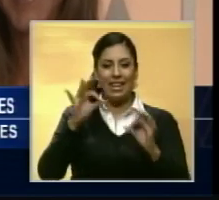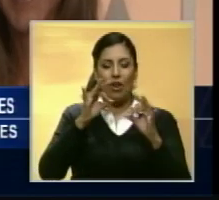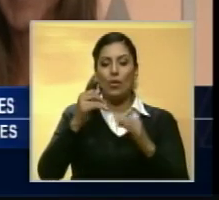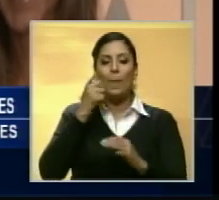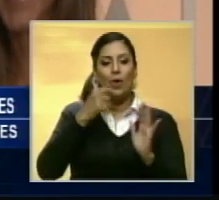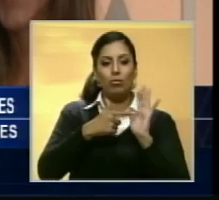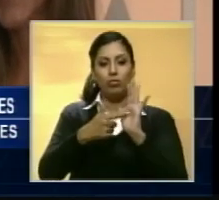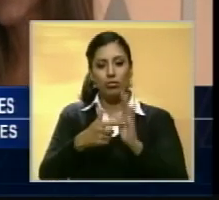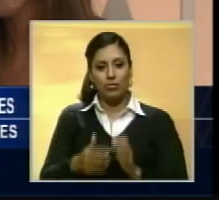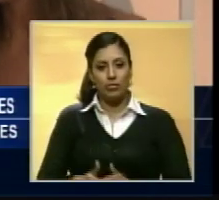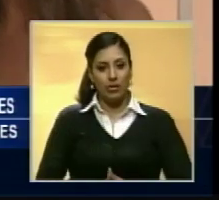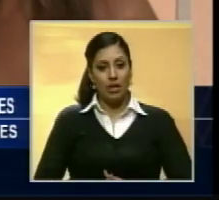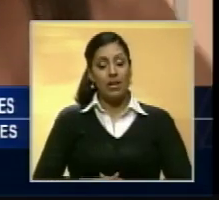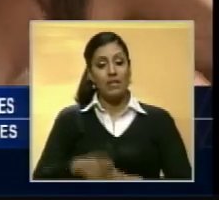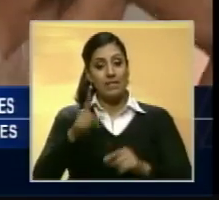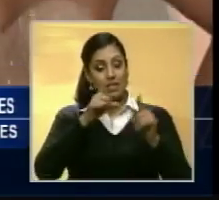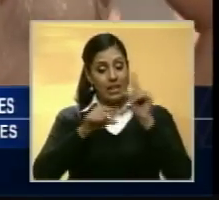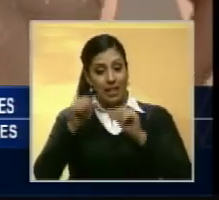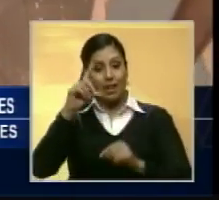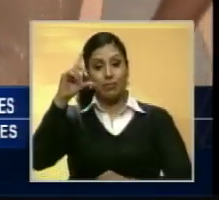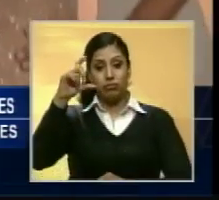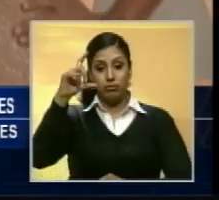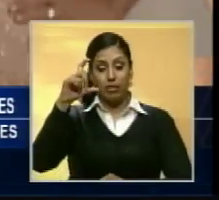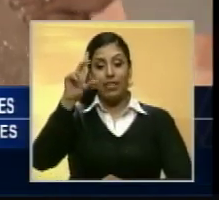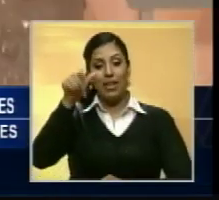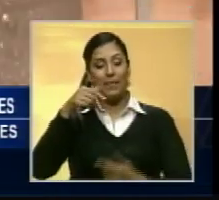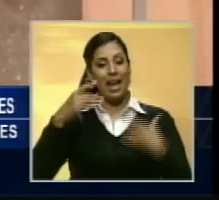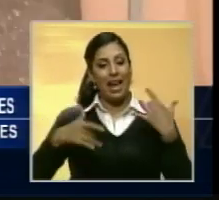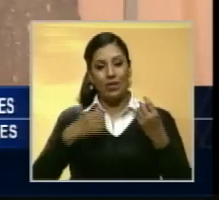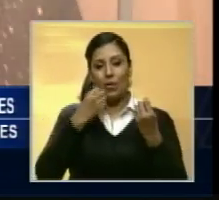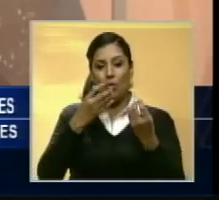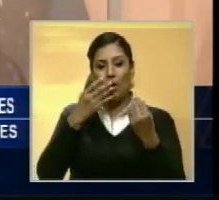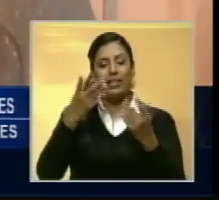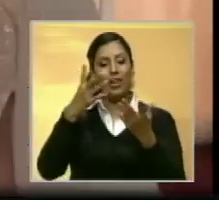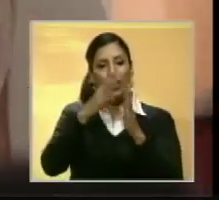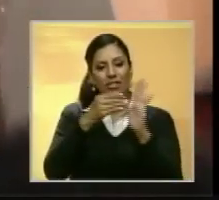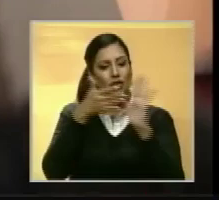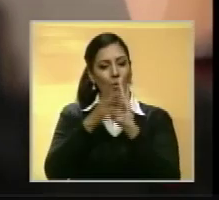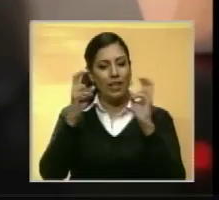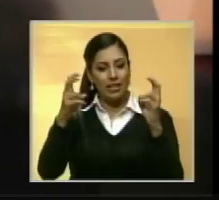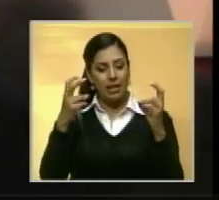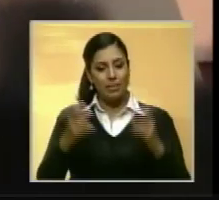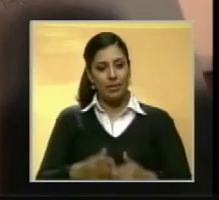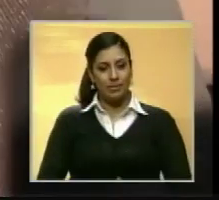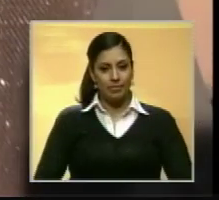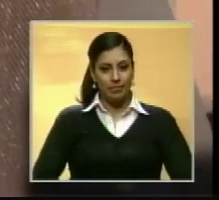como protagonista. Instagram y Facebook reportaron actividades similares en relación al tema.